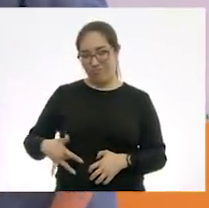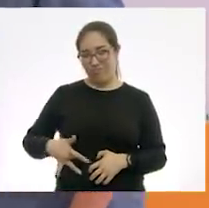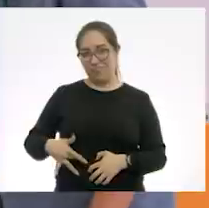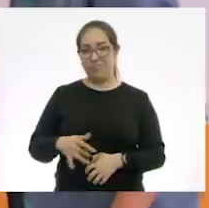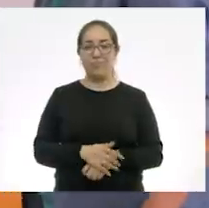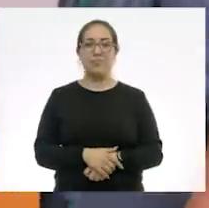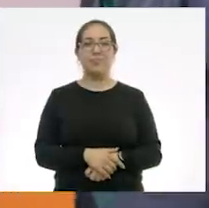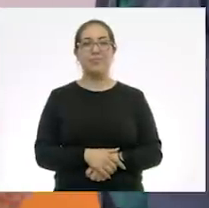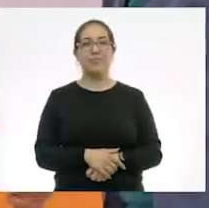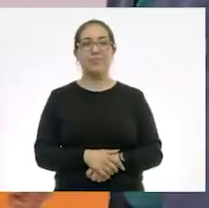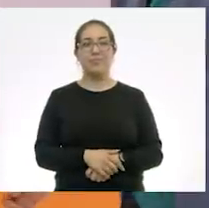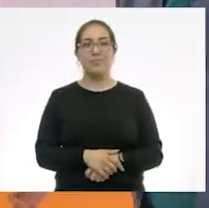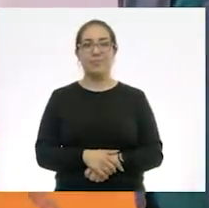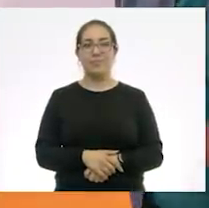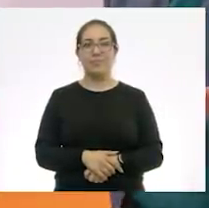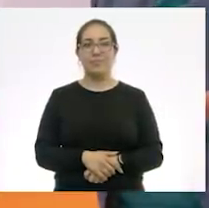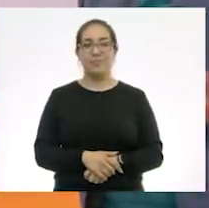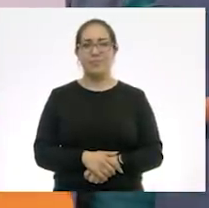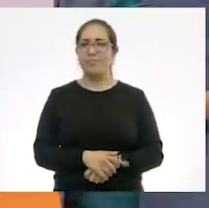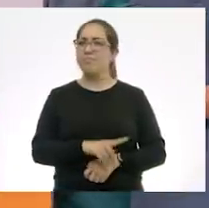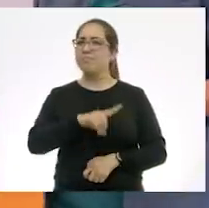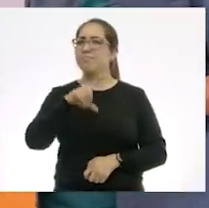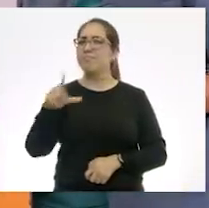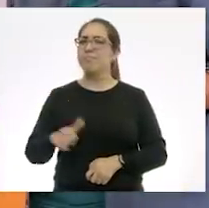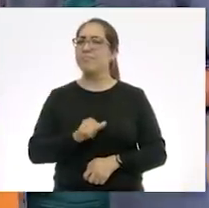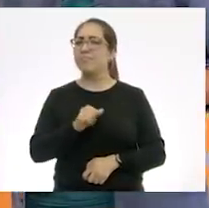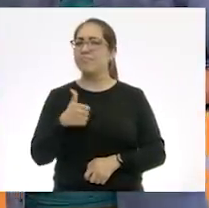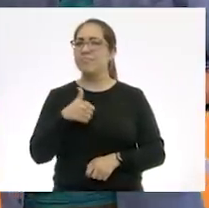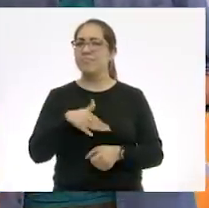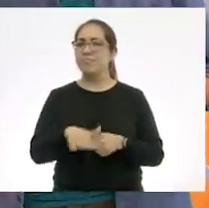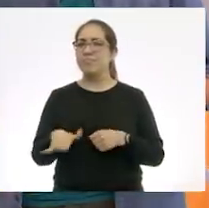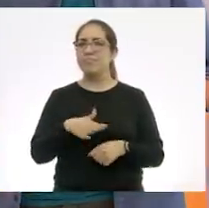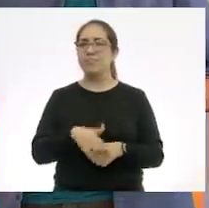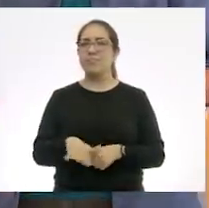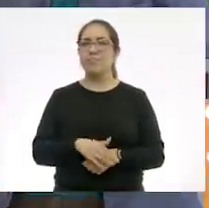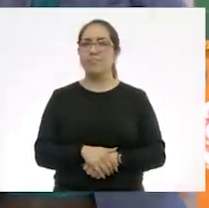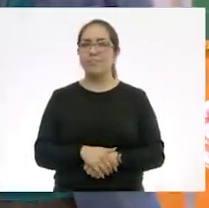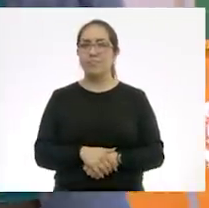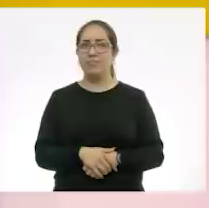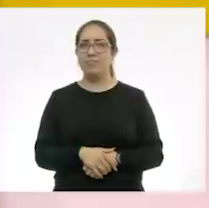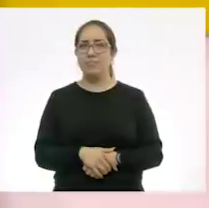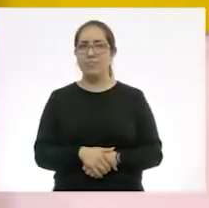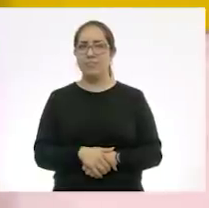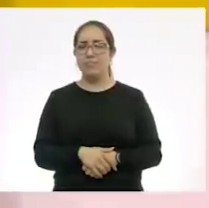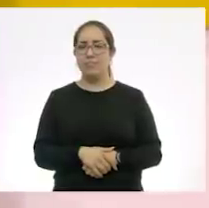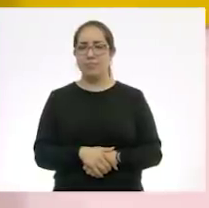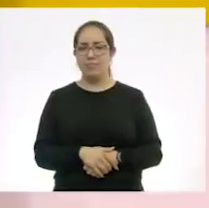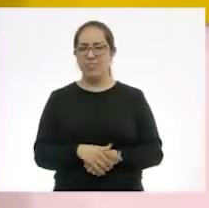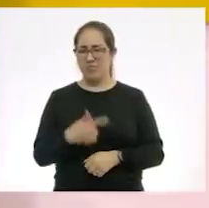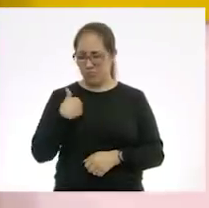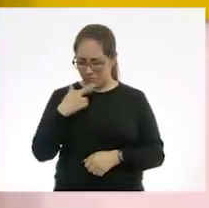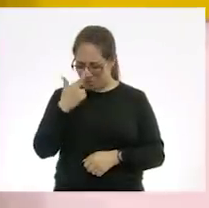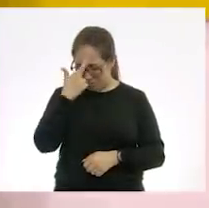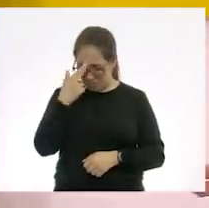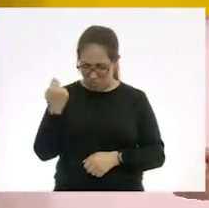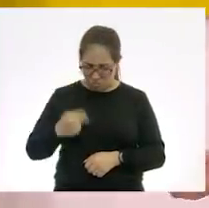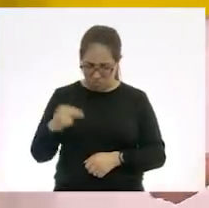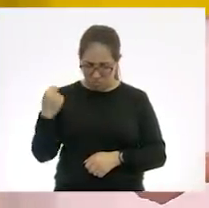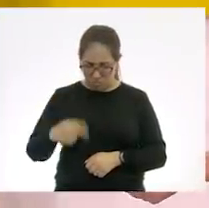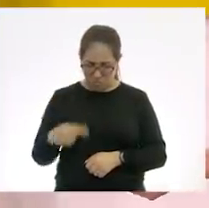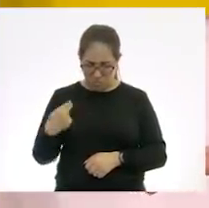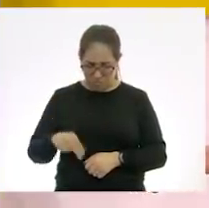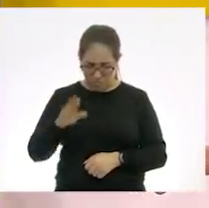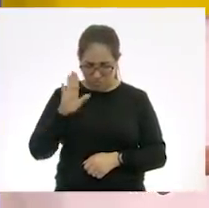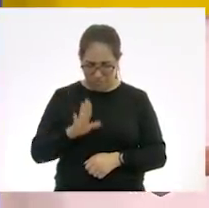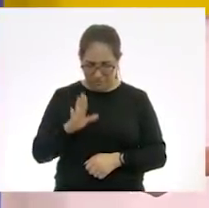bien. ¿Y el otro? Y el otro... era el hígado y el... Yo recuerdo que tenía nombre como